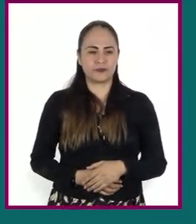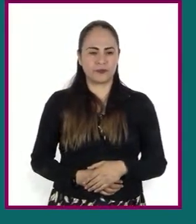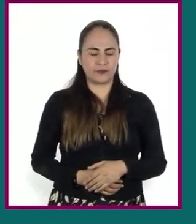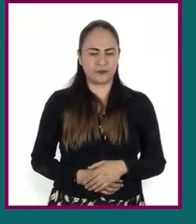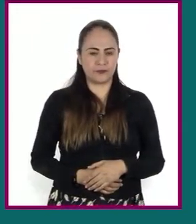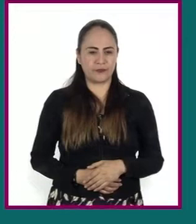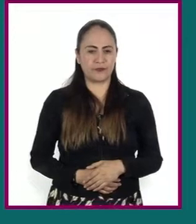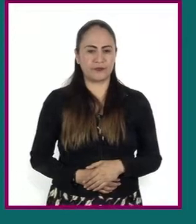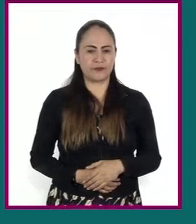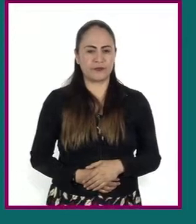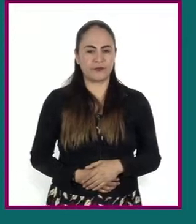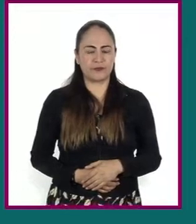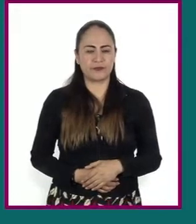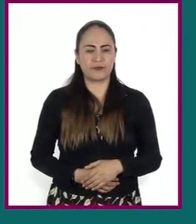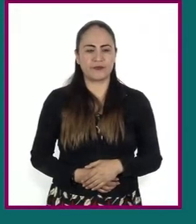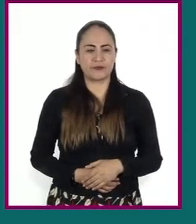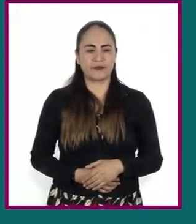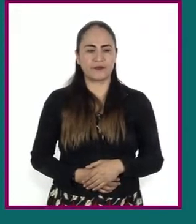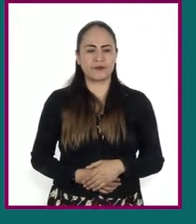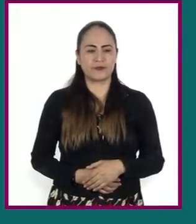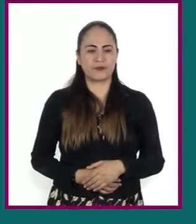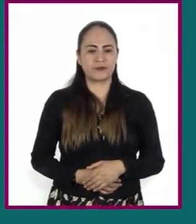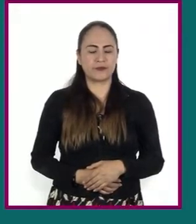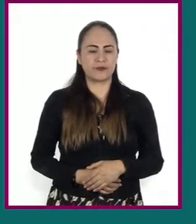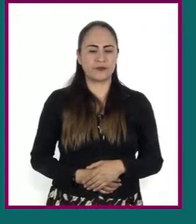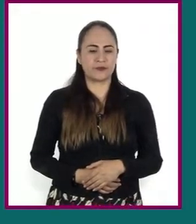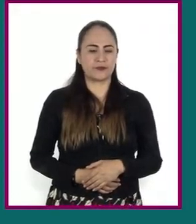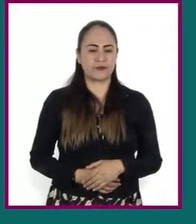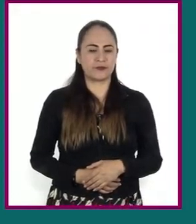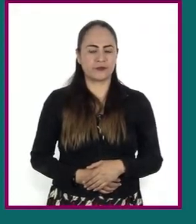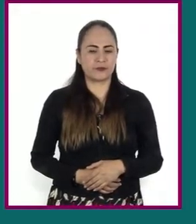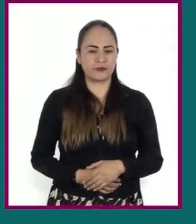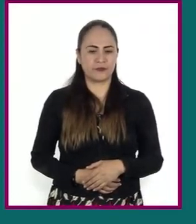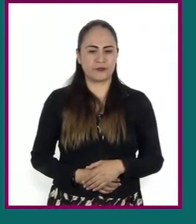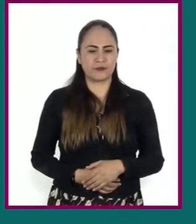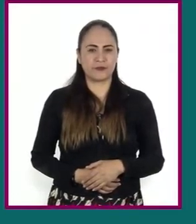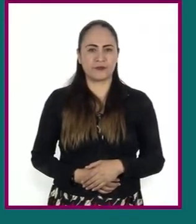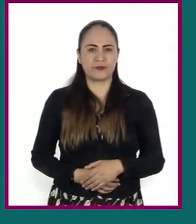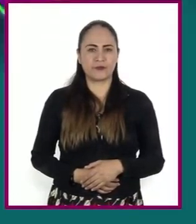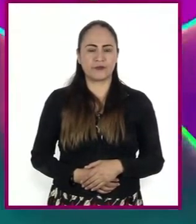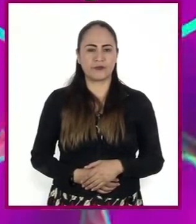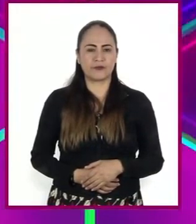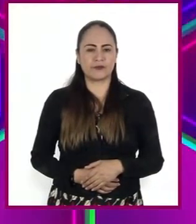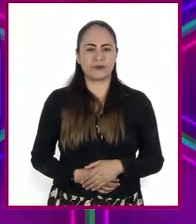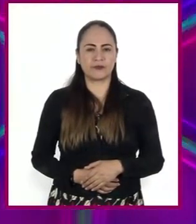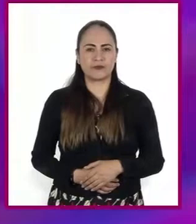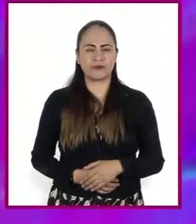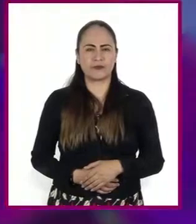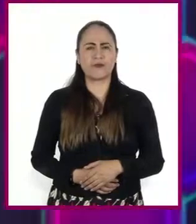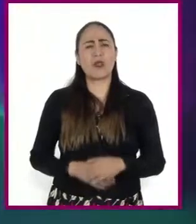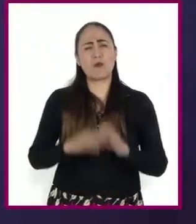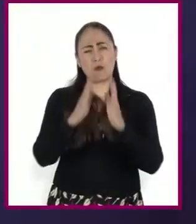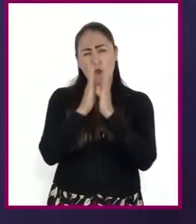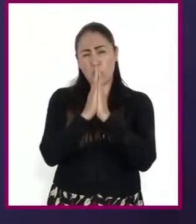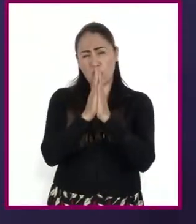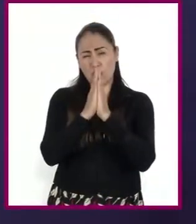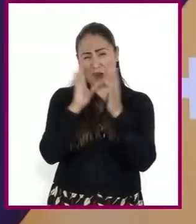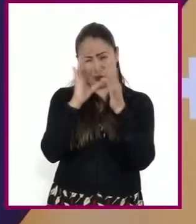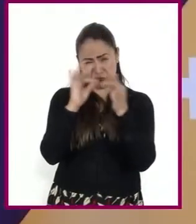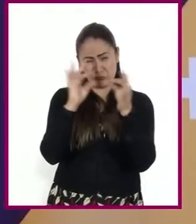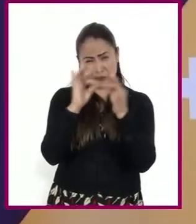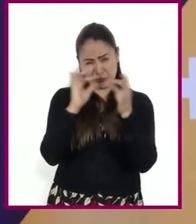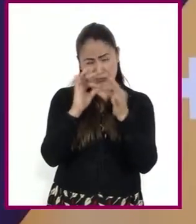e inversamente proporcional al cuadrado de la distancia que los separa. ¿Nos la podría explicar mejor,